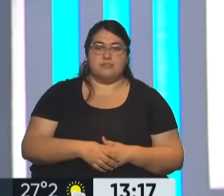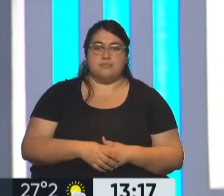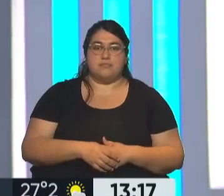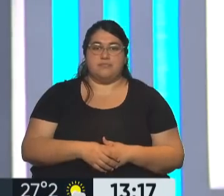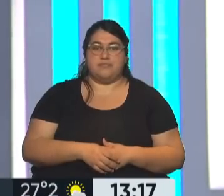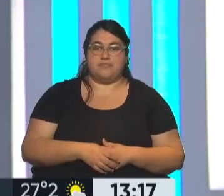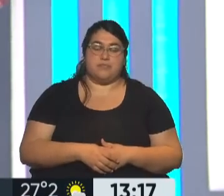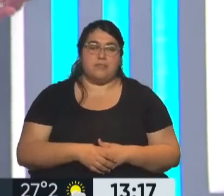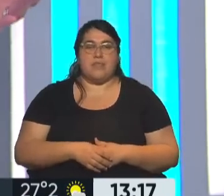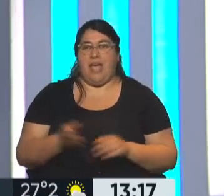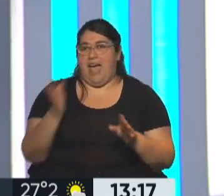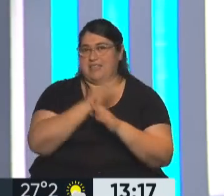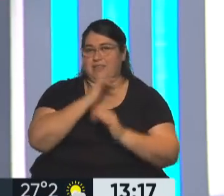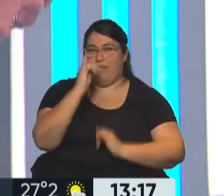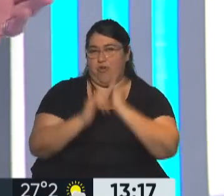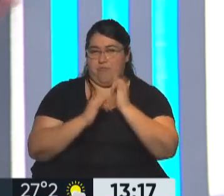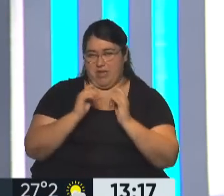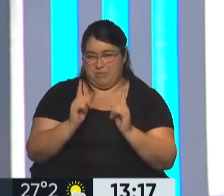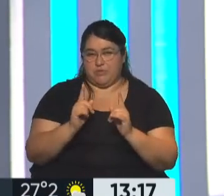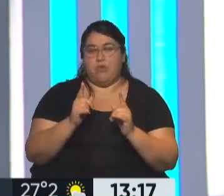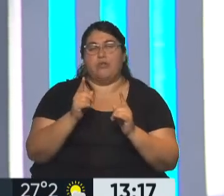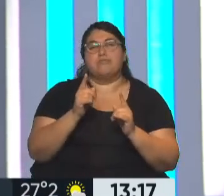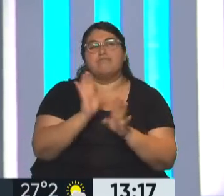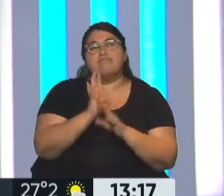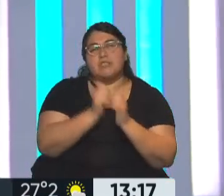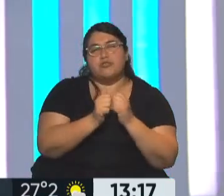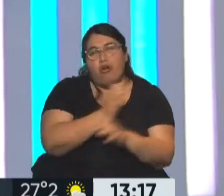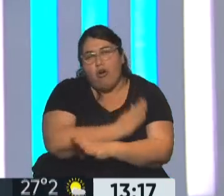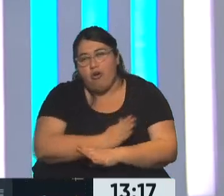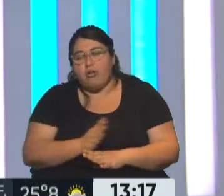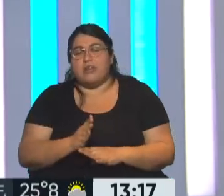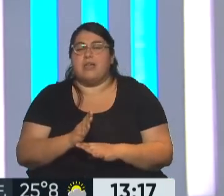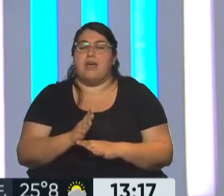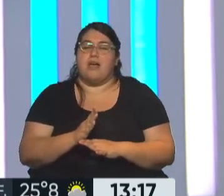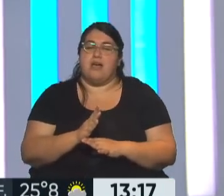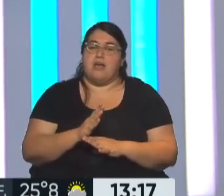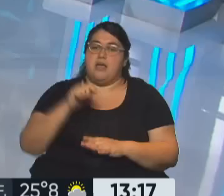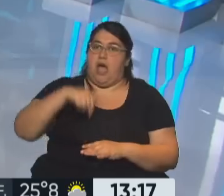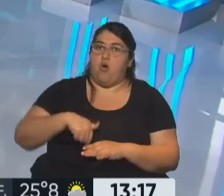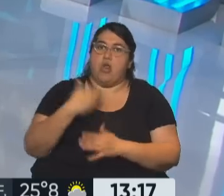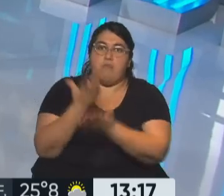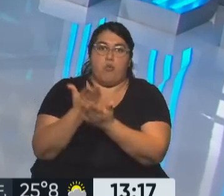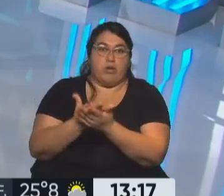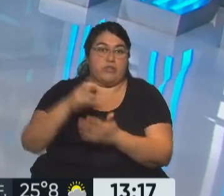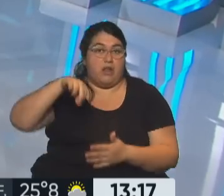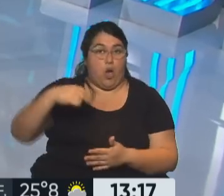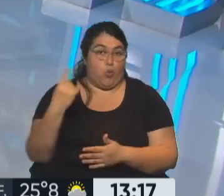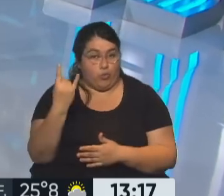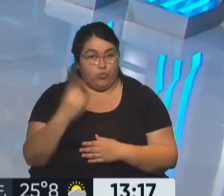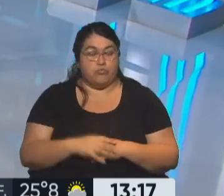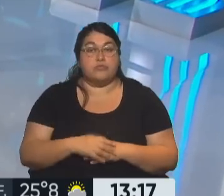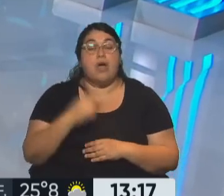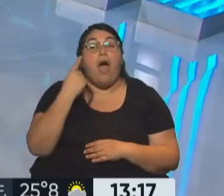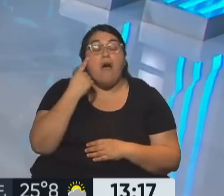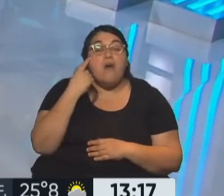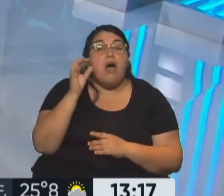Así lo planteamos en este informe, ¿no? Hacemos un poquito de historia y también este nuevo planteo ante Naciones Unidas. Juan, hay que ver cuál es la respuesta de la